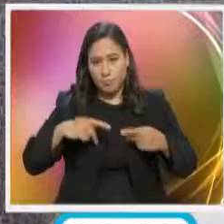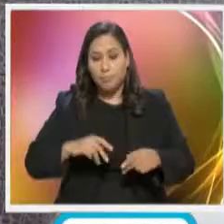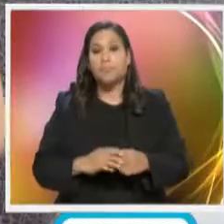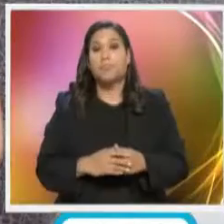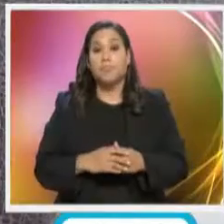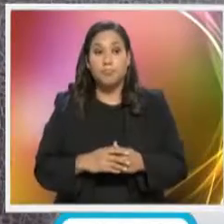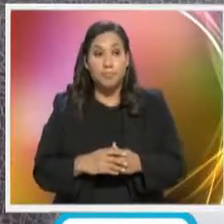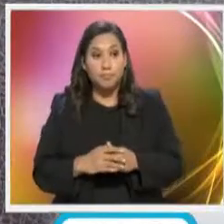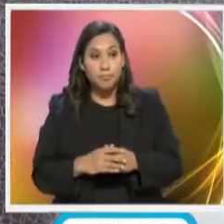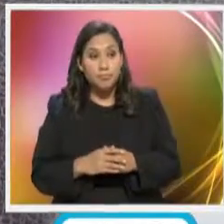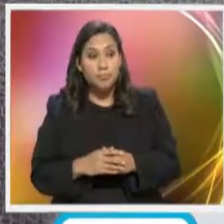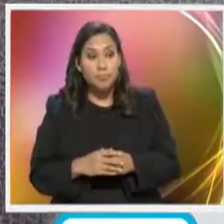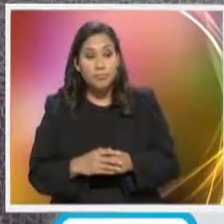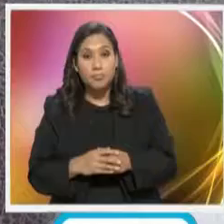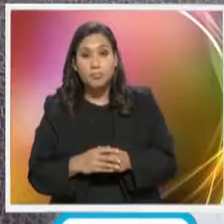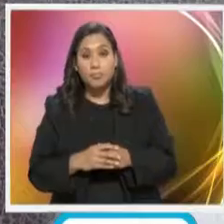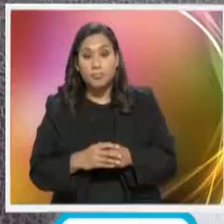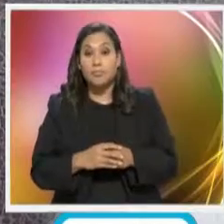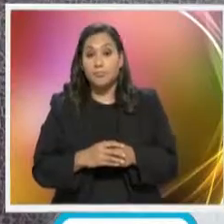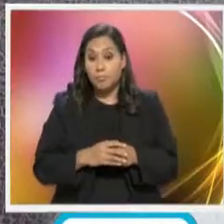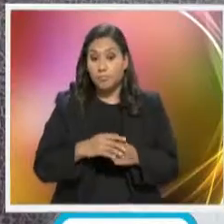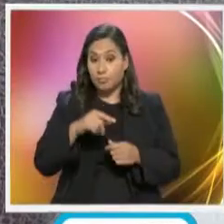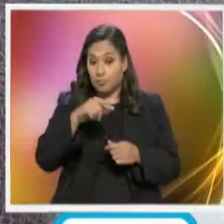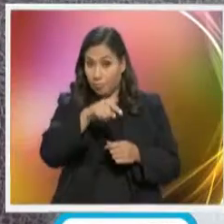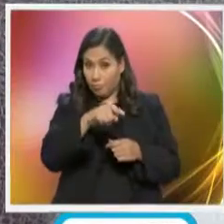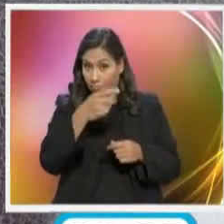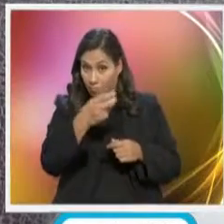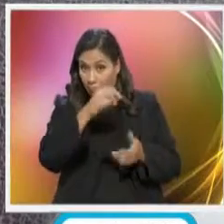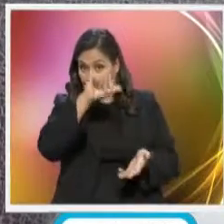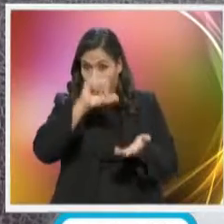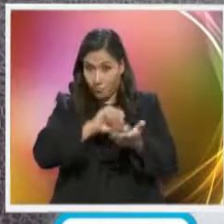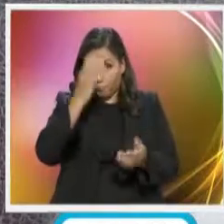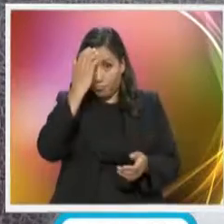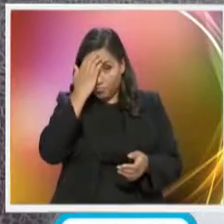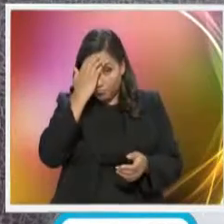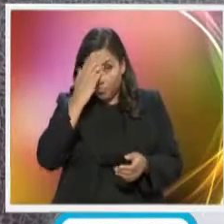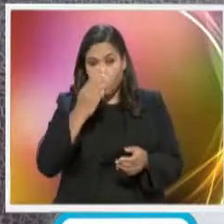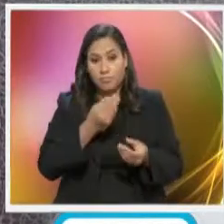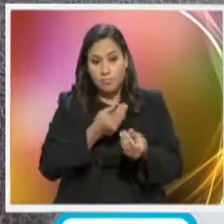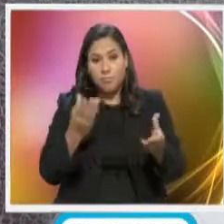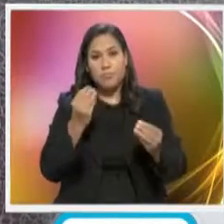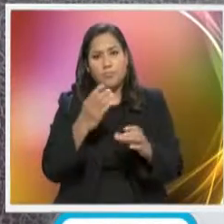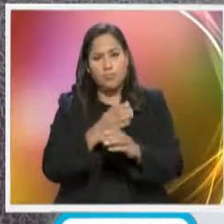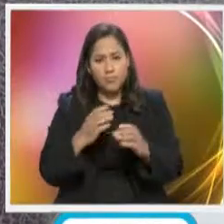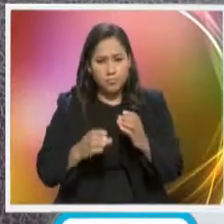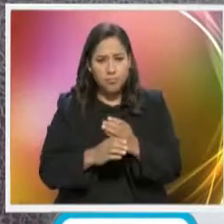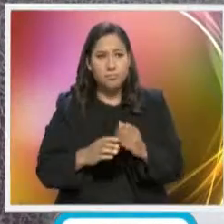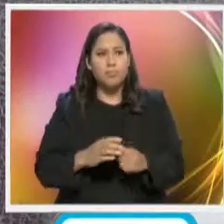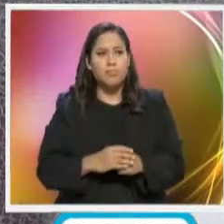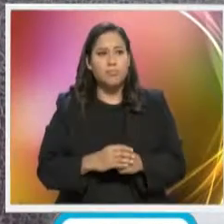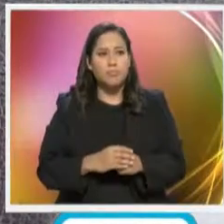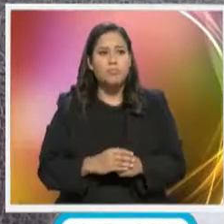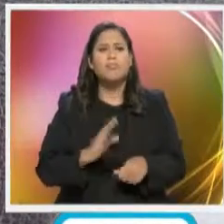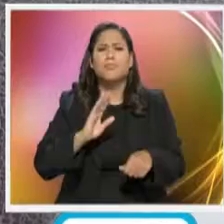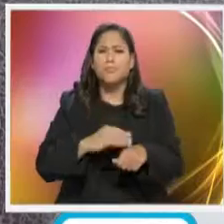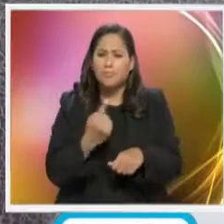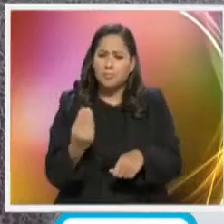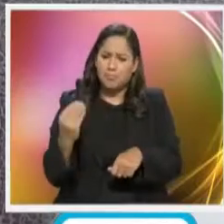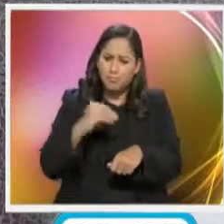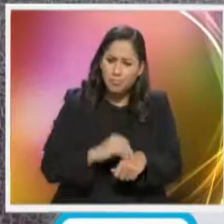este centro de conocimiento que nos brinda muchísimas cosas. Y hace unos momentos lo estábamos platicando. ¿Por qué implementar tanta